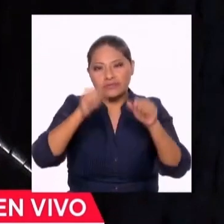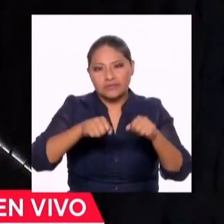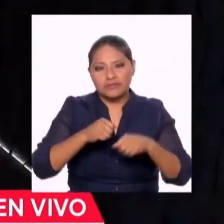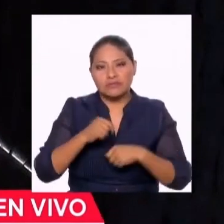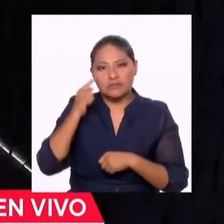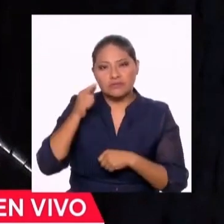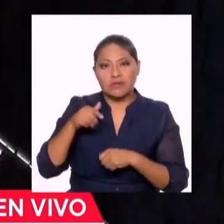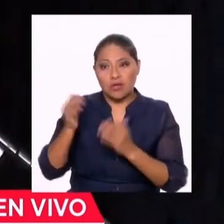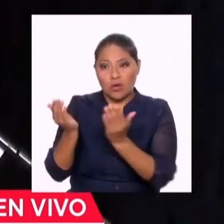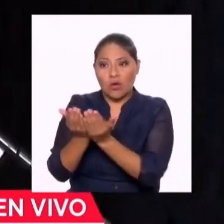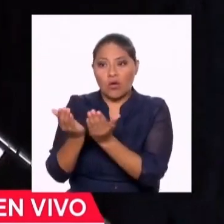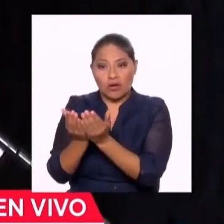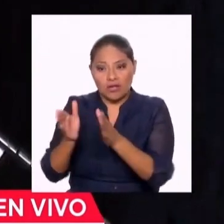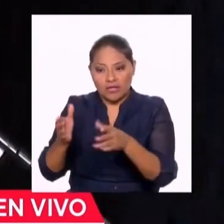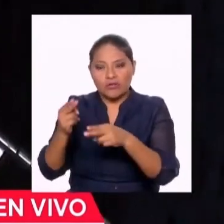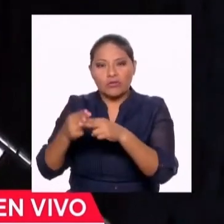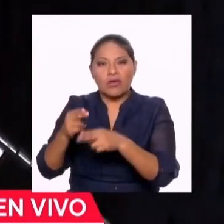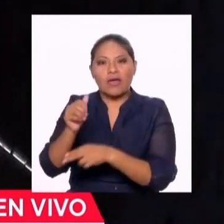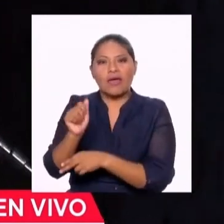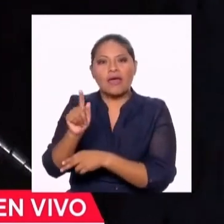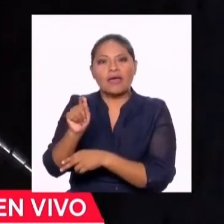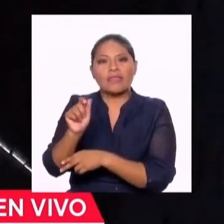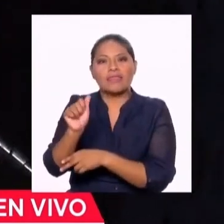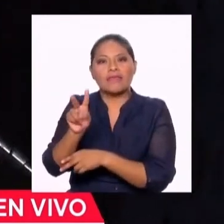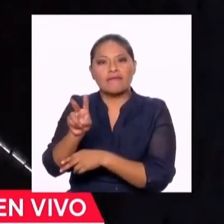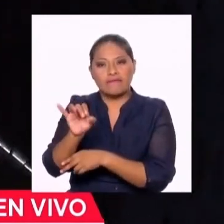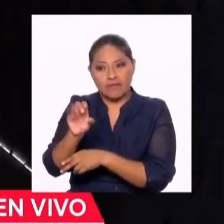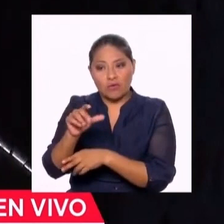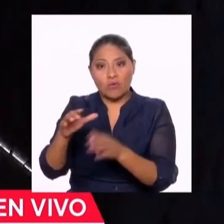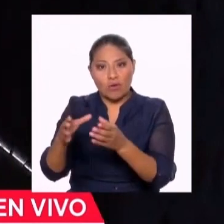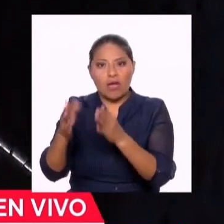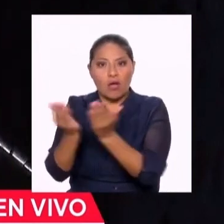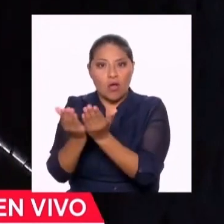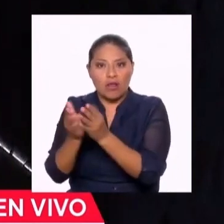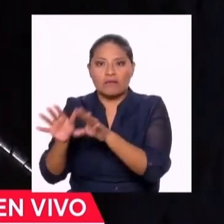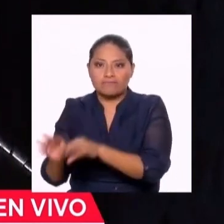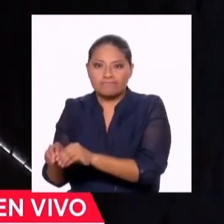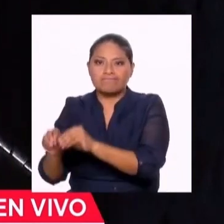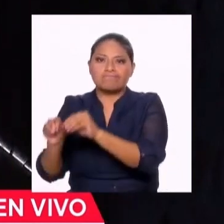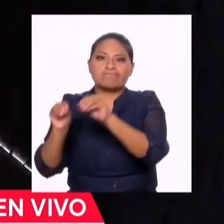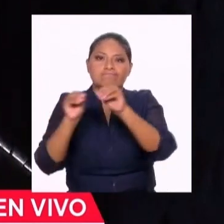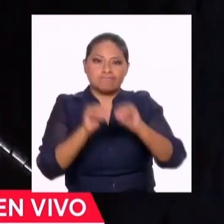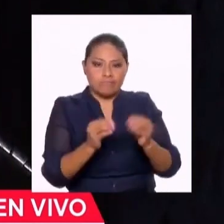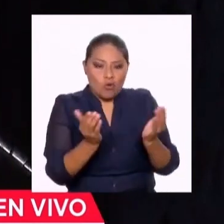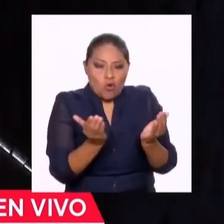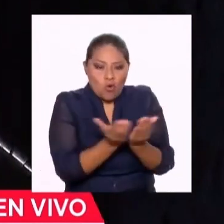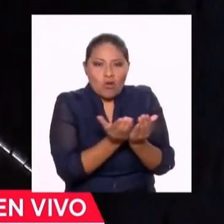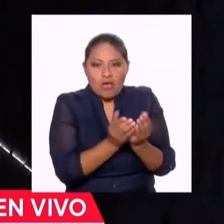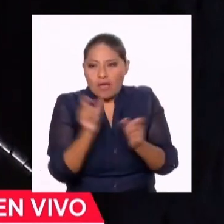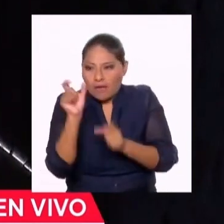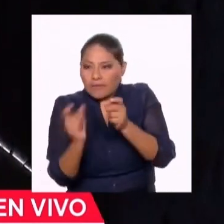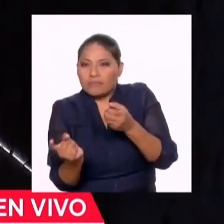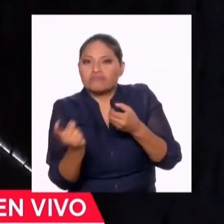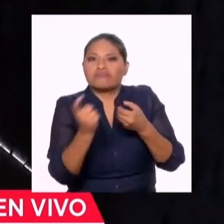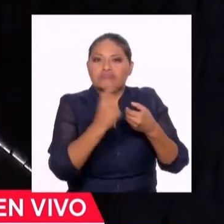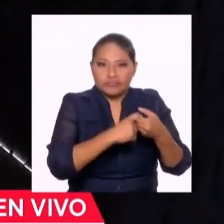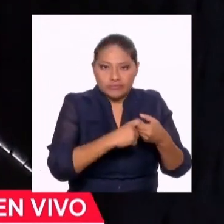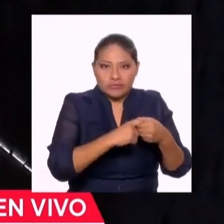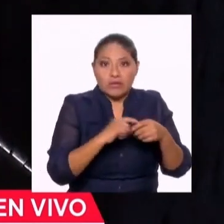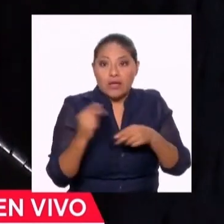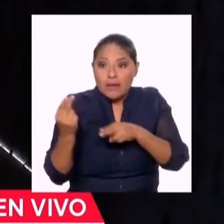Los Atavillos será inmediatamente reubicado y pronto llegará más